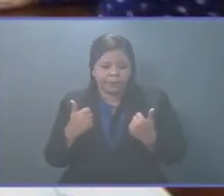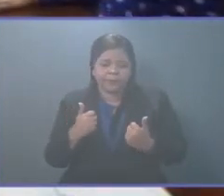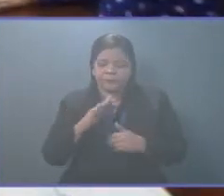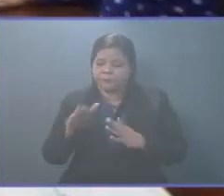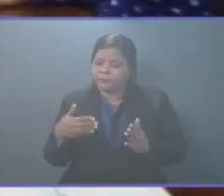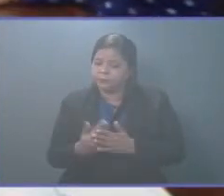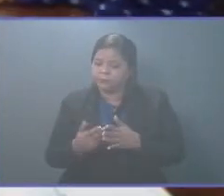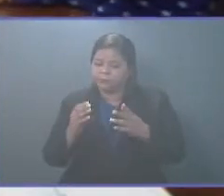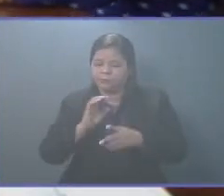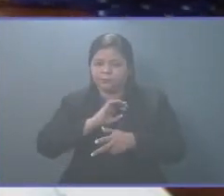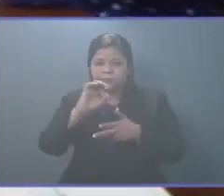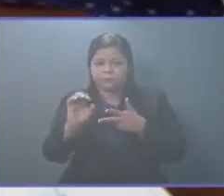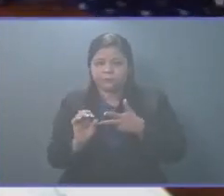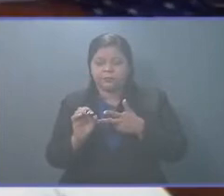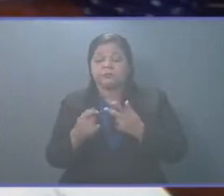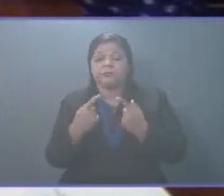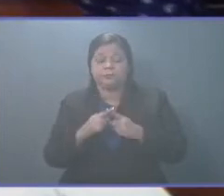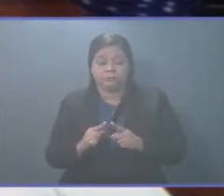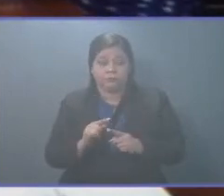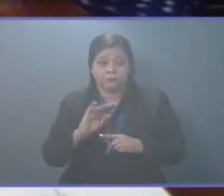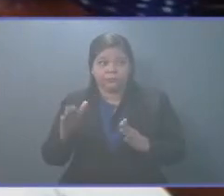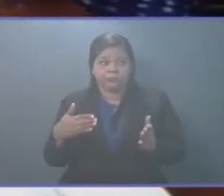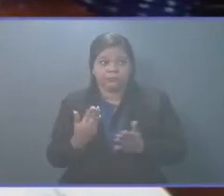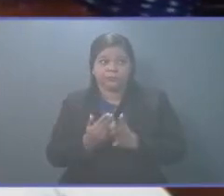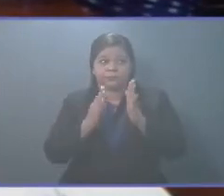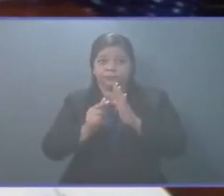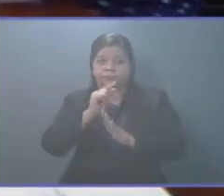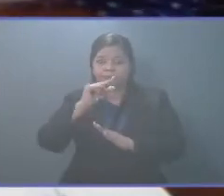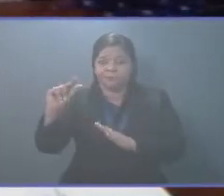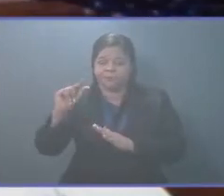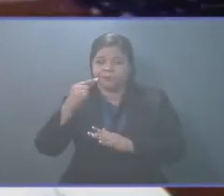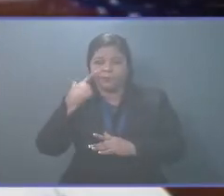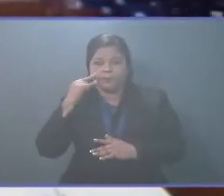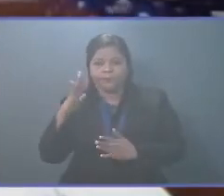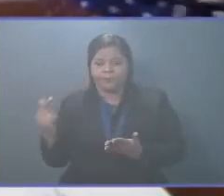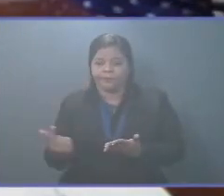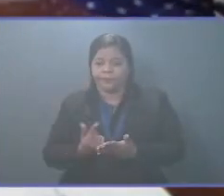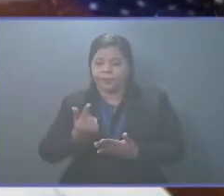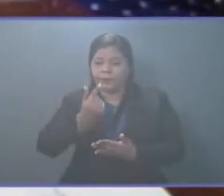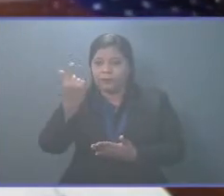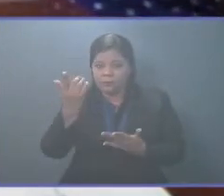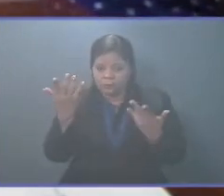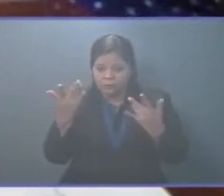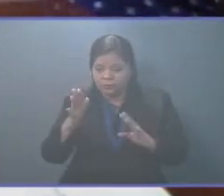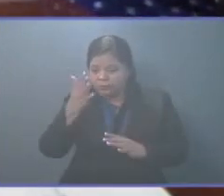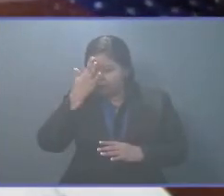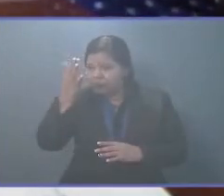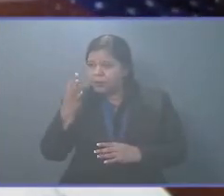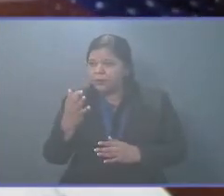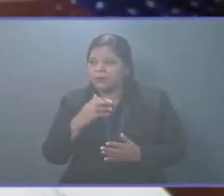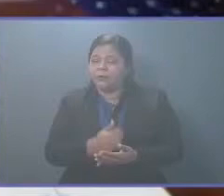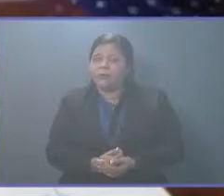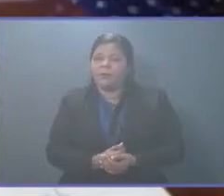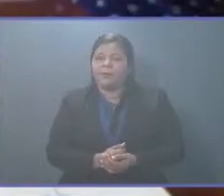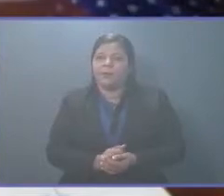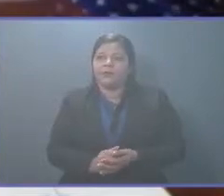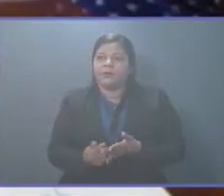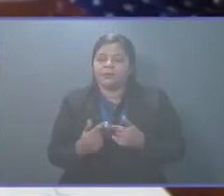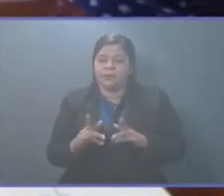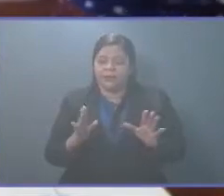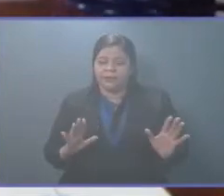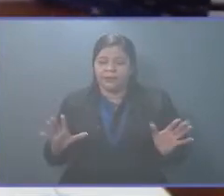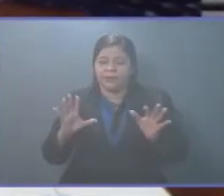Estado, está bien las instituciones como las universidades, la cual creo que nadie debe dudar